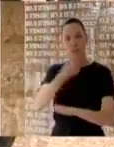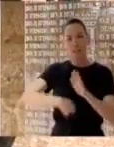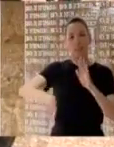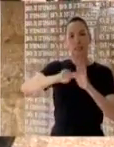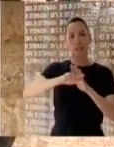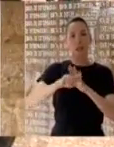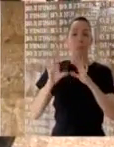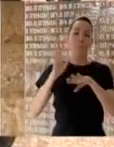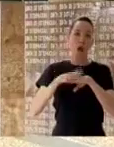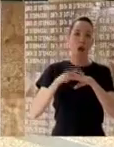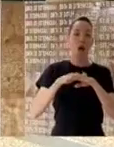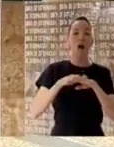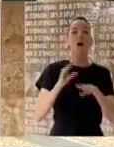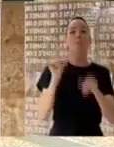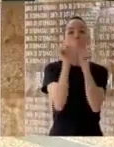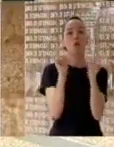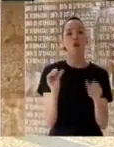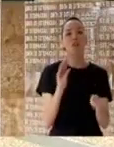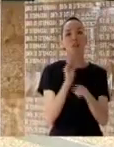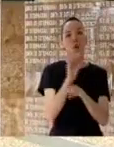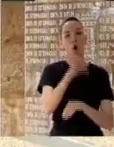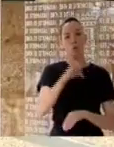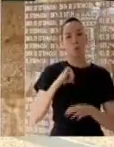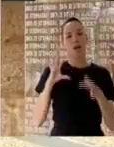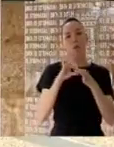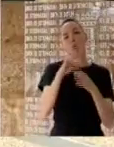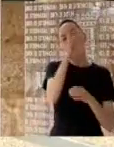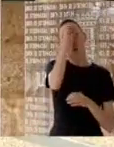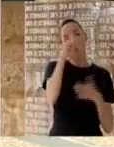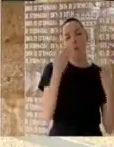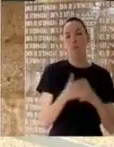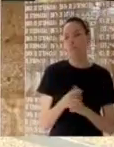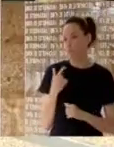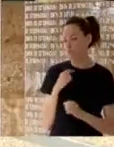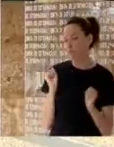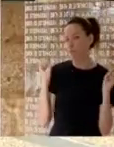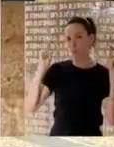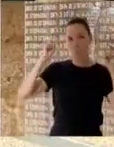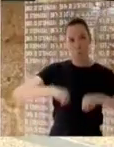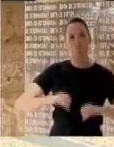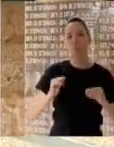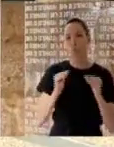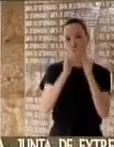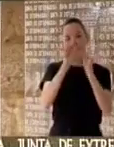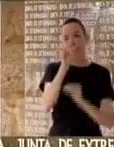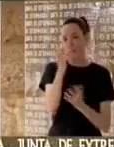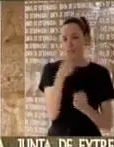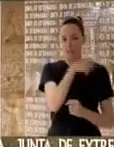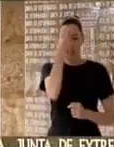autonómica. Totalmente de acuerdo. Ya lo sabe Pedro, porque lo hemos comentado en algunas ocasiones. Me parece una